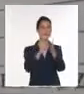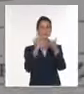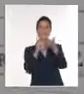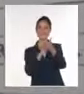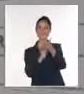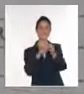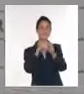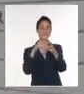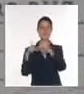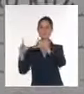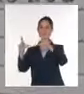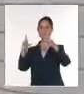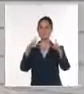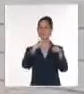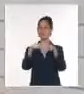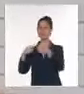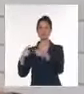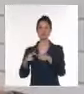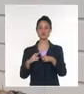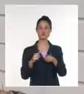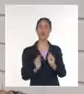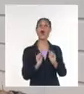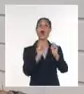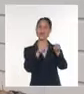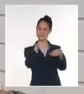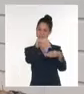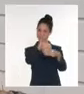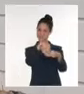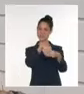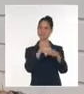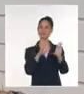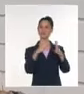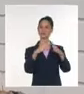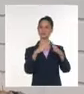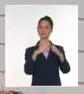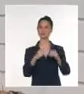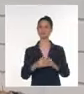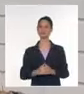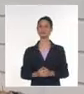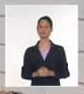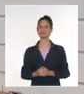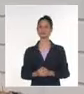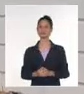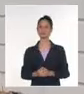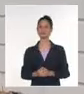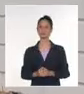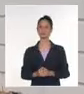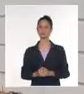desde la memoria popular y la construcción colectiva del líder de la Revolución